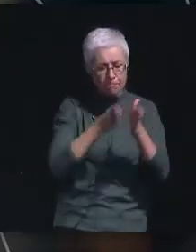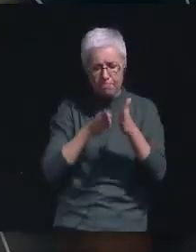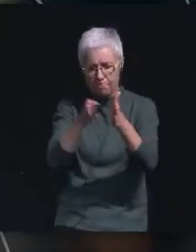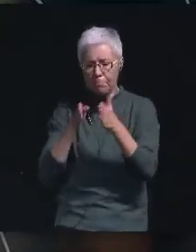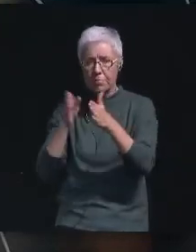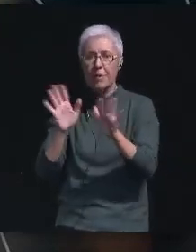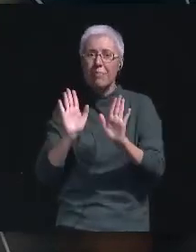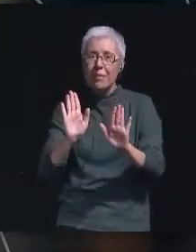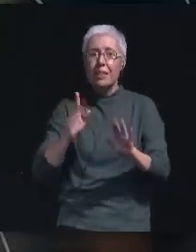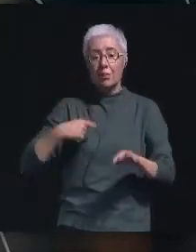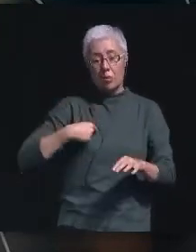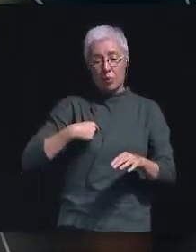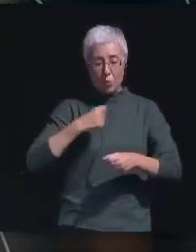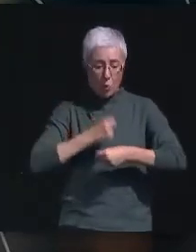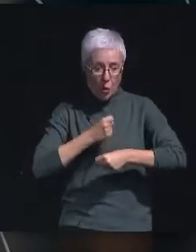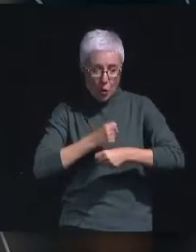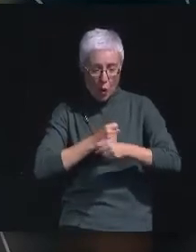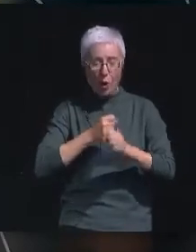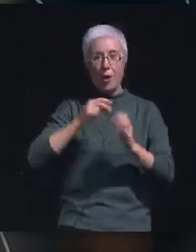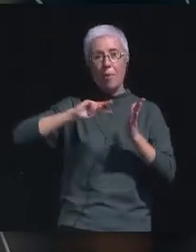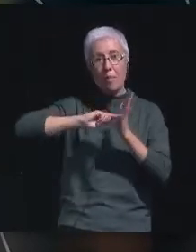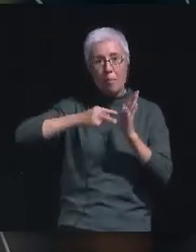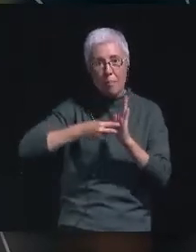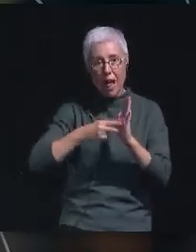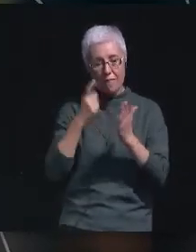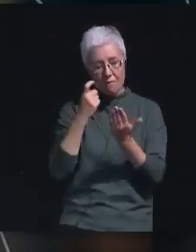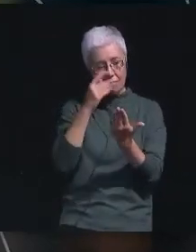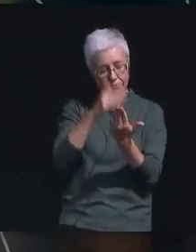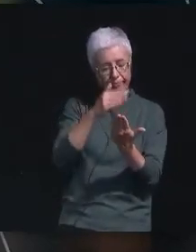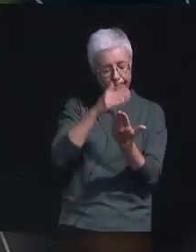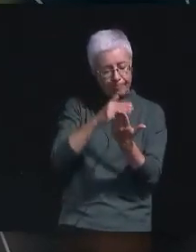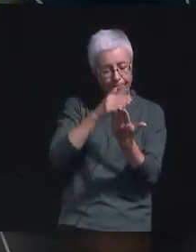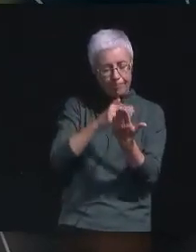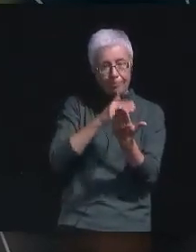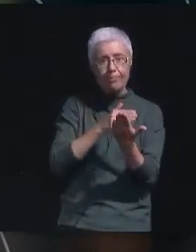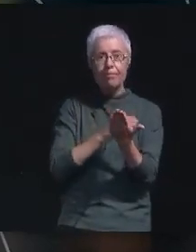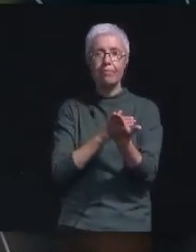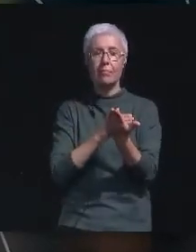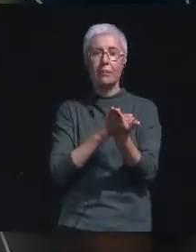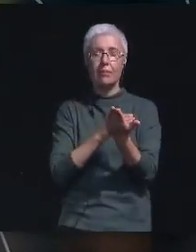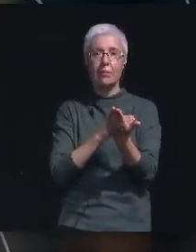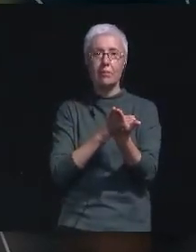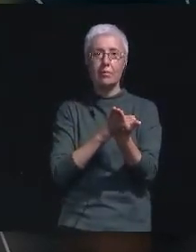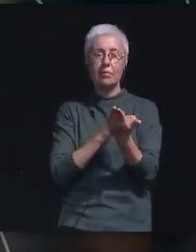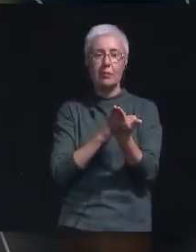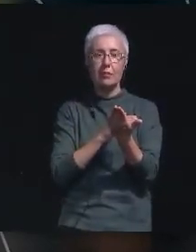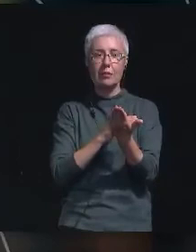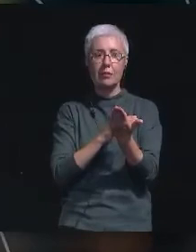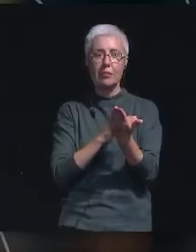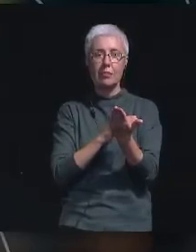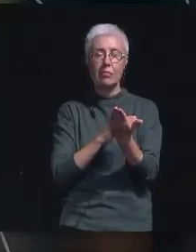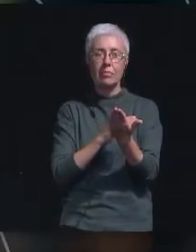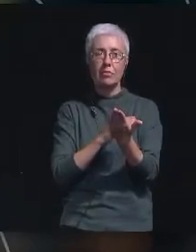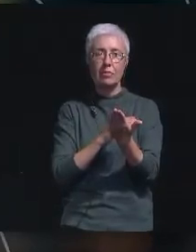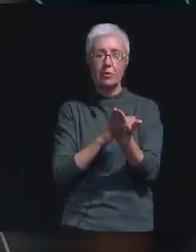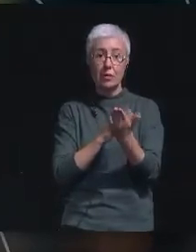ahora, que tenemos que concretar, elaborar, tenemos un tiempo para poder hacerlo, pero realmente